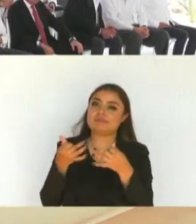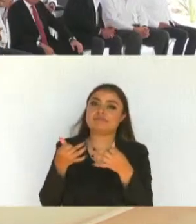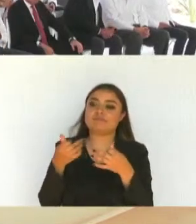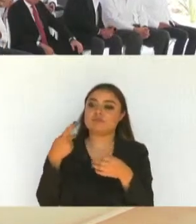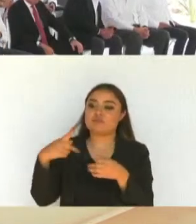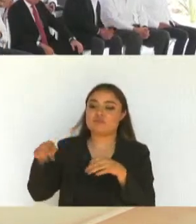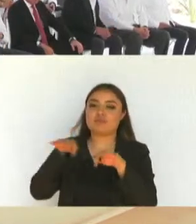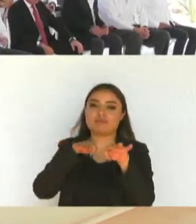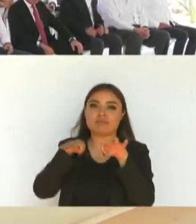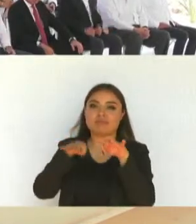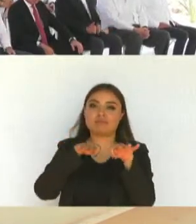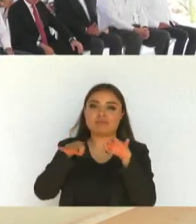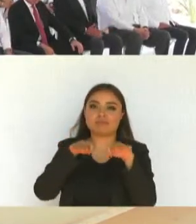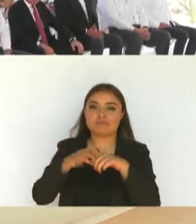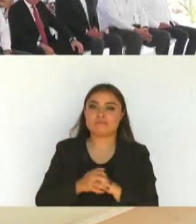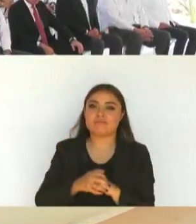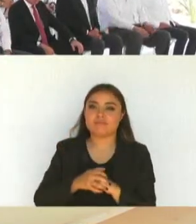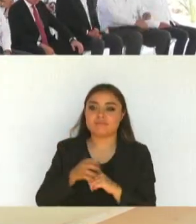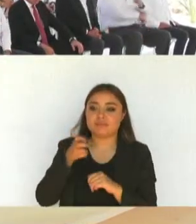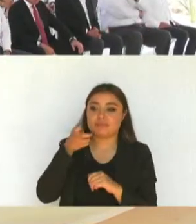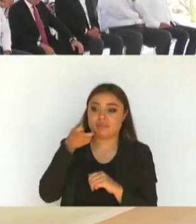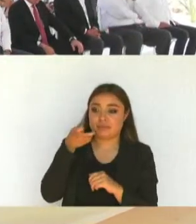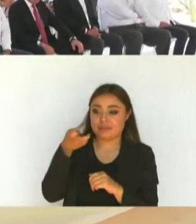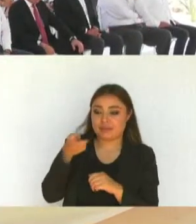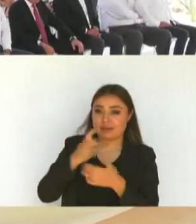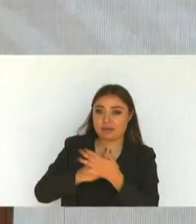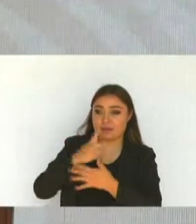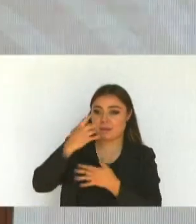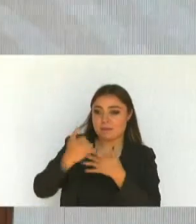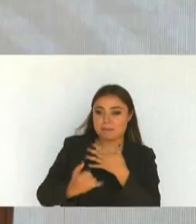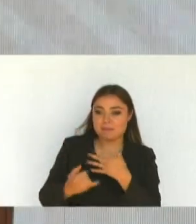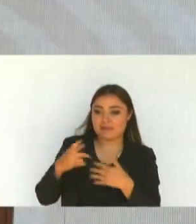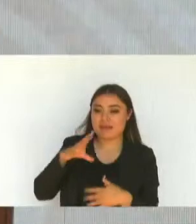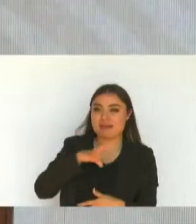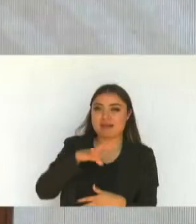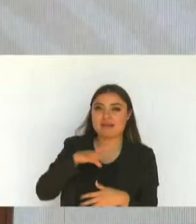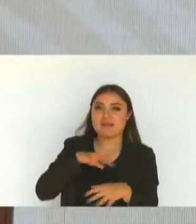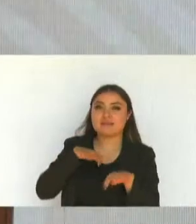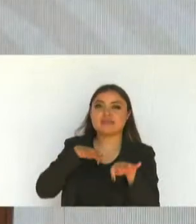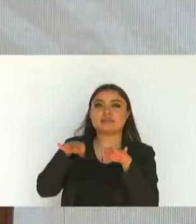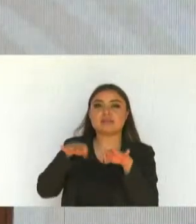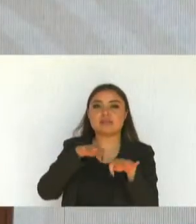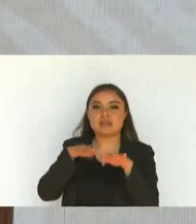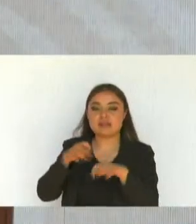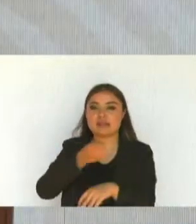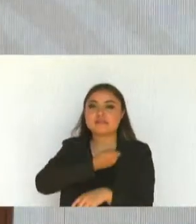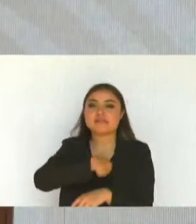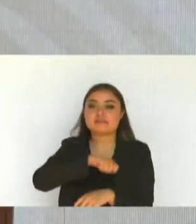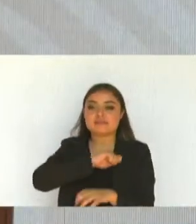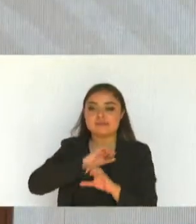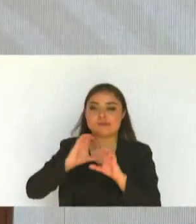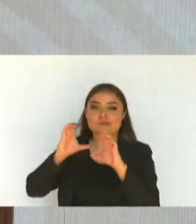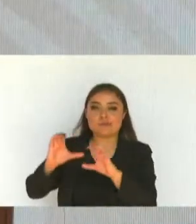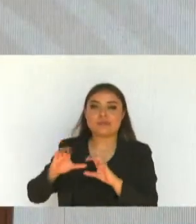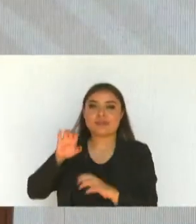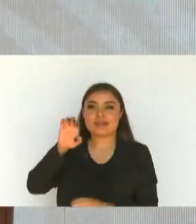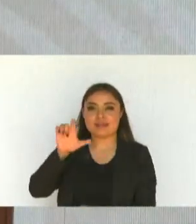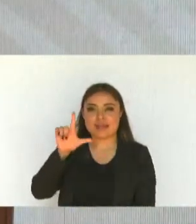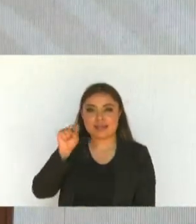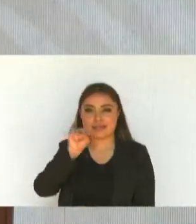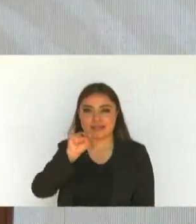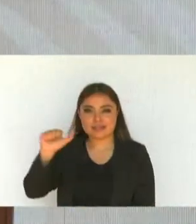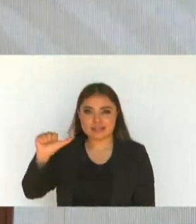La estrategia integral denominada Entornos Laborales Seguros y Saludables, ELSA, que nos